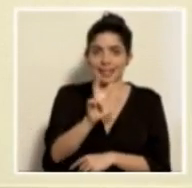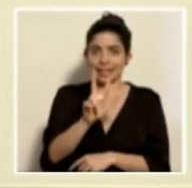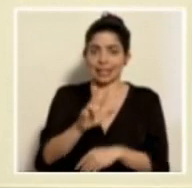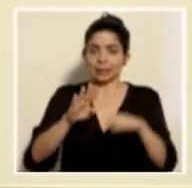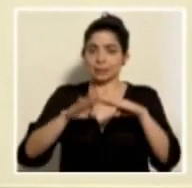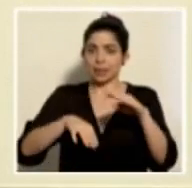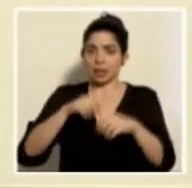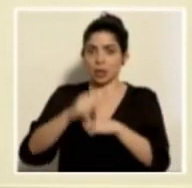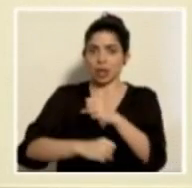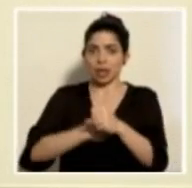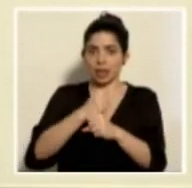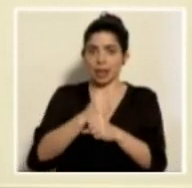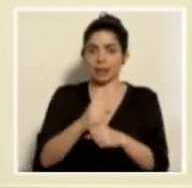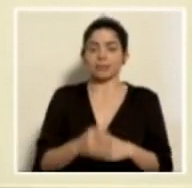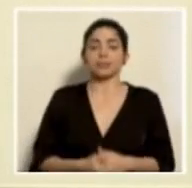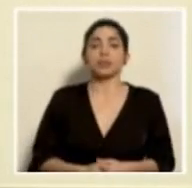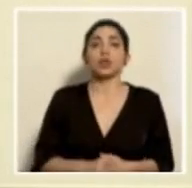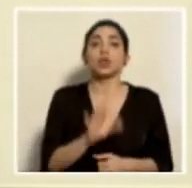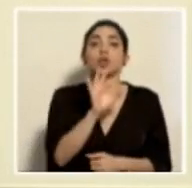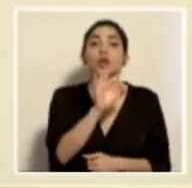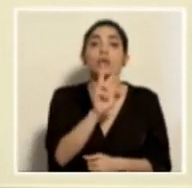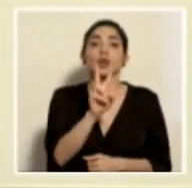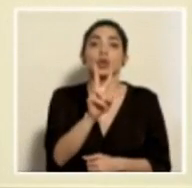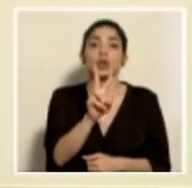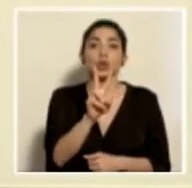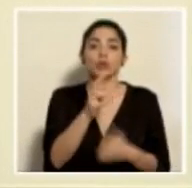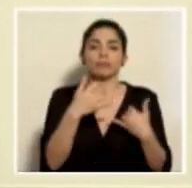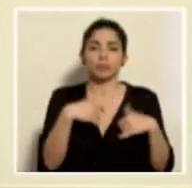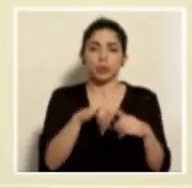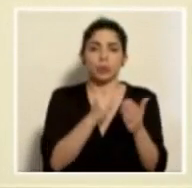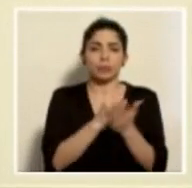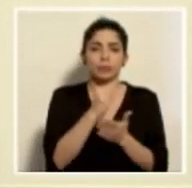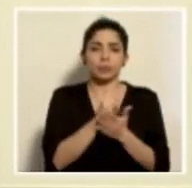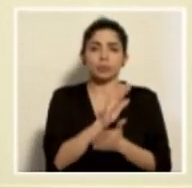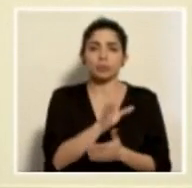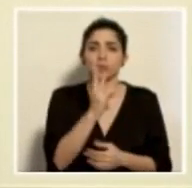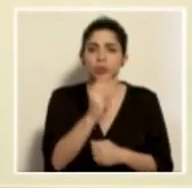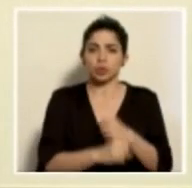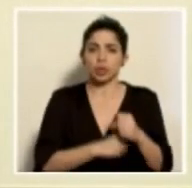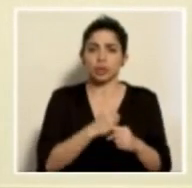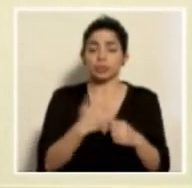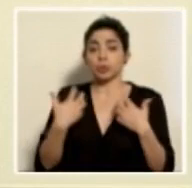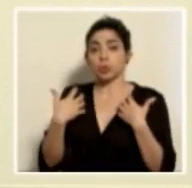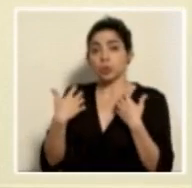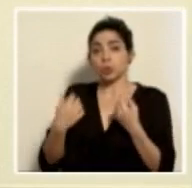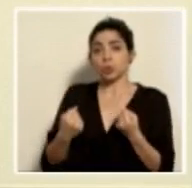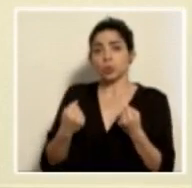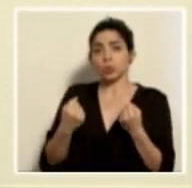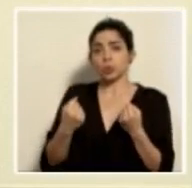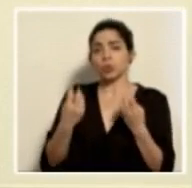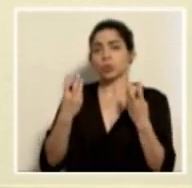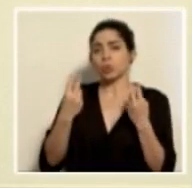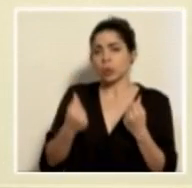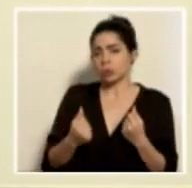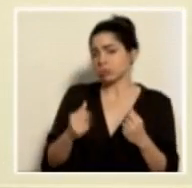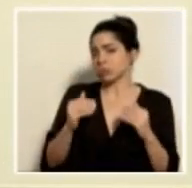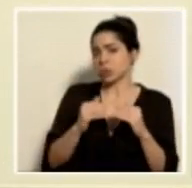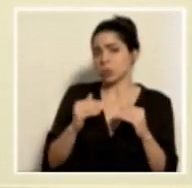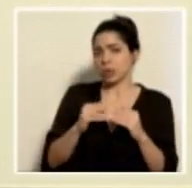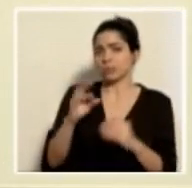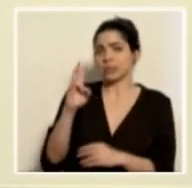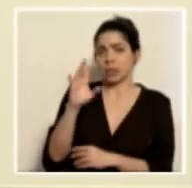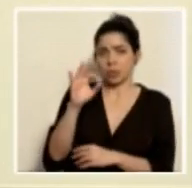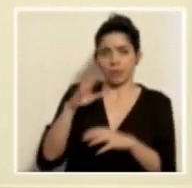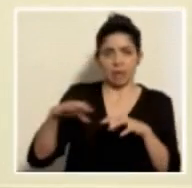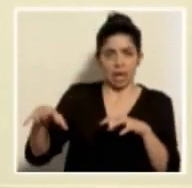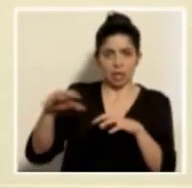873 menores de edad. 92 se encuentran en investigación. Se han recuperado en la cantidad de igual 79